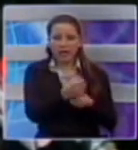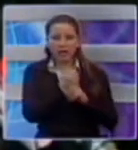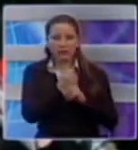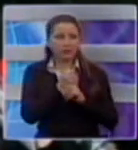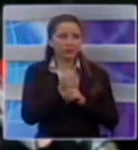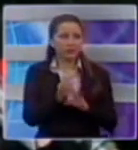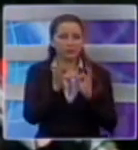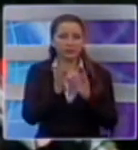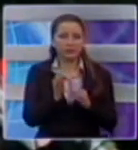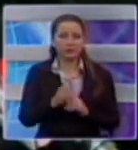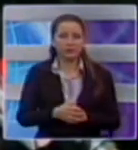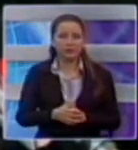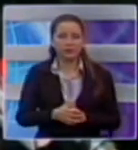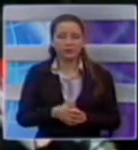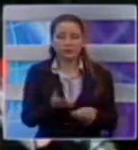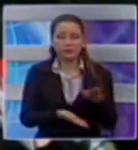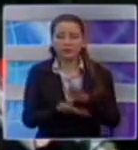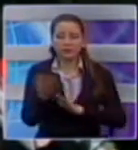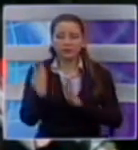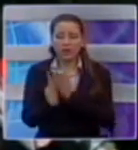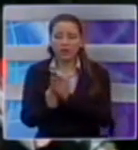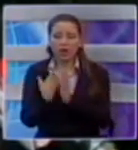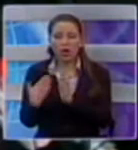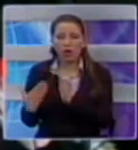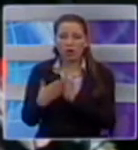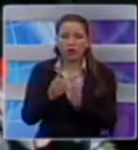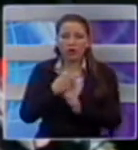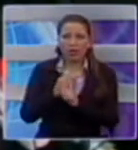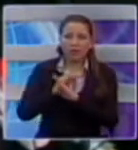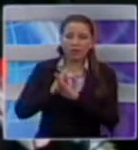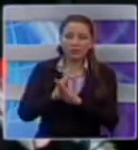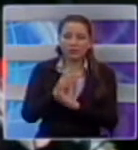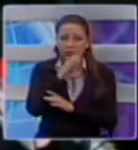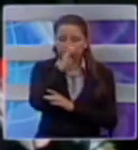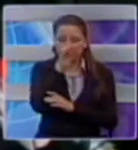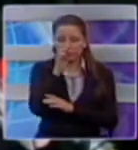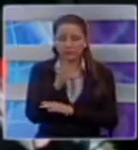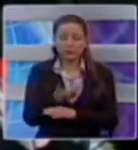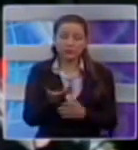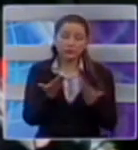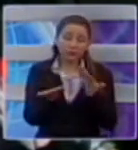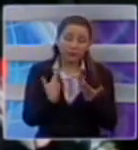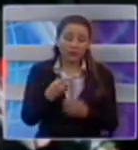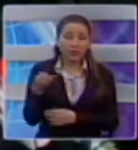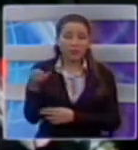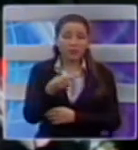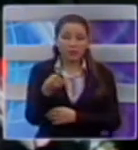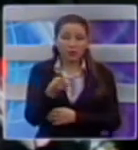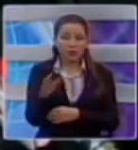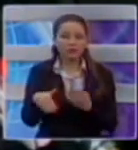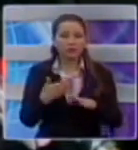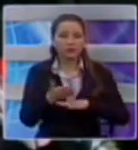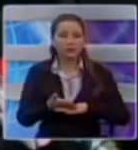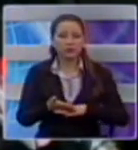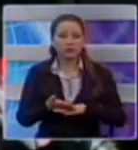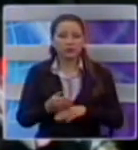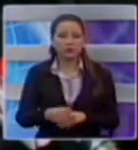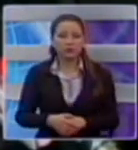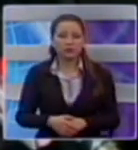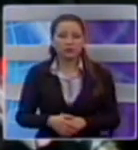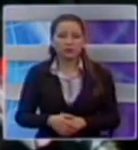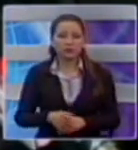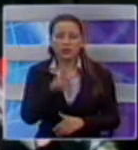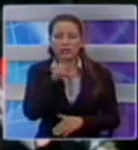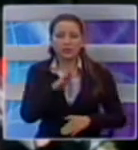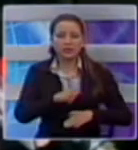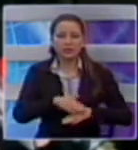obviamente, retenerla en contra de su voluntad, una presumible violación, y luego posteriormente a esto,